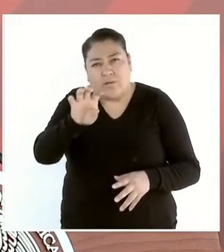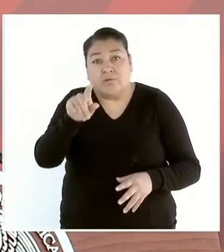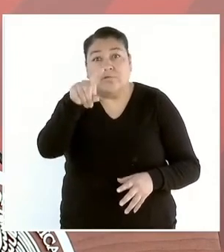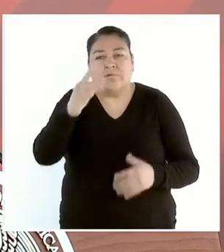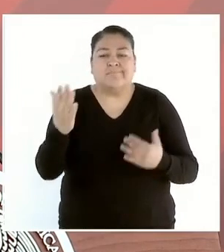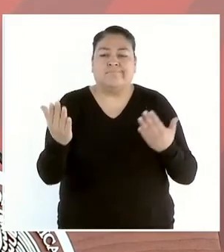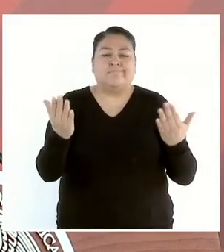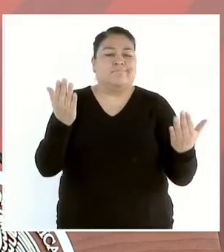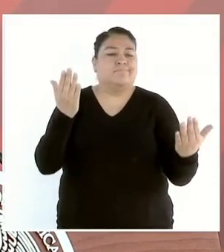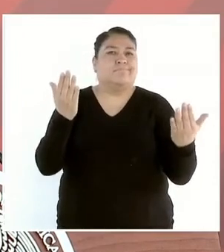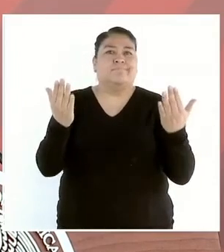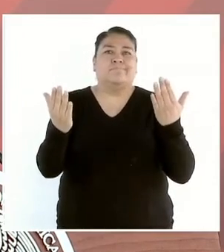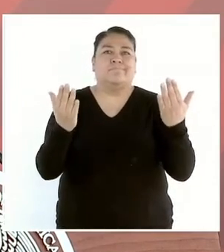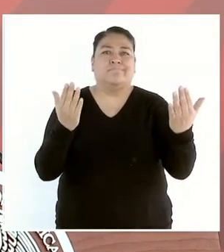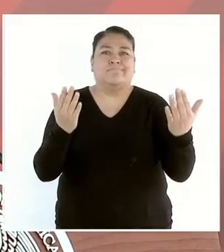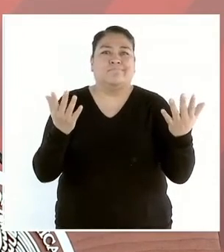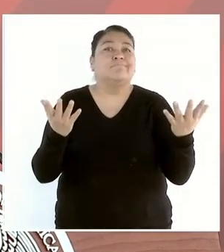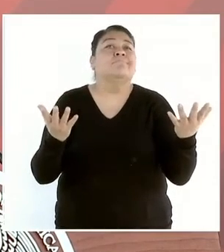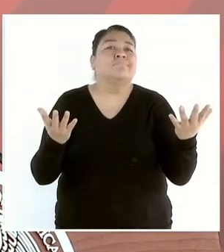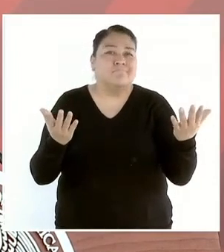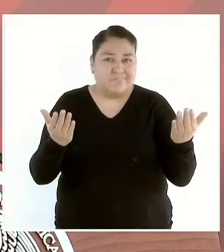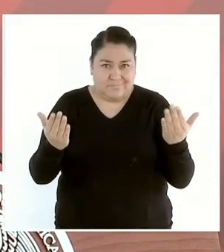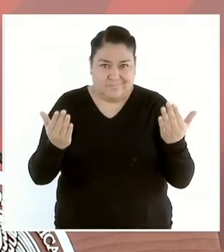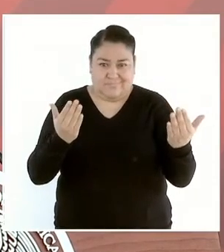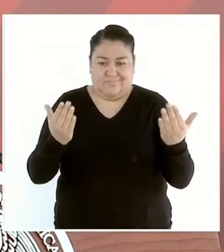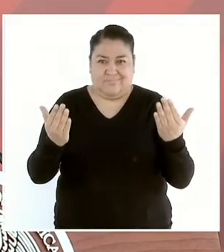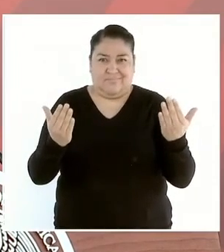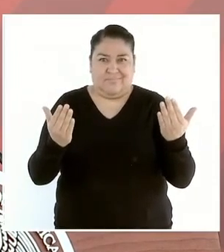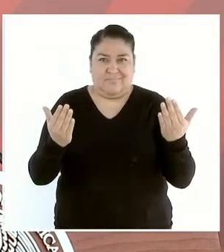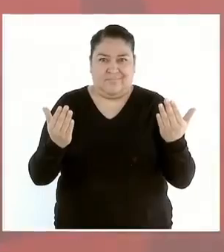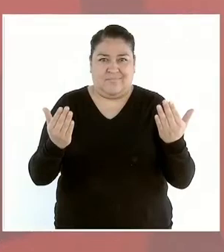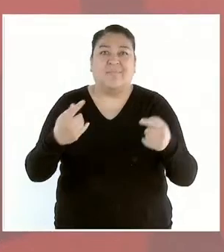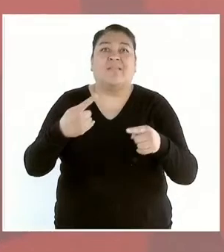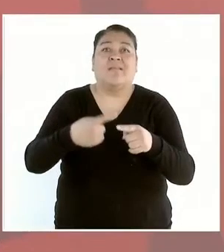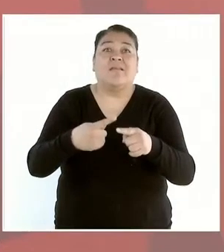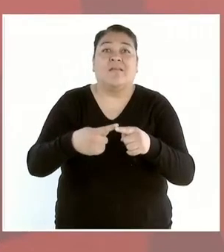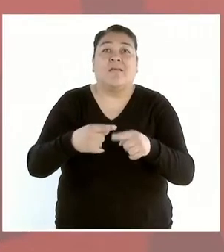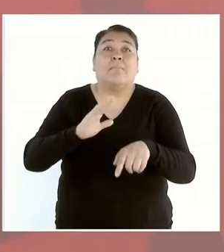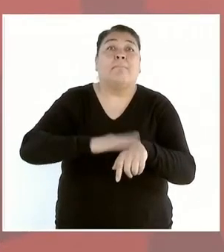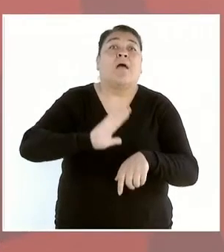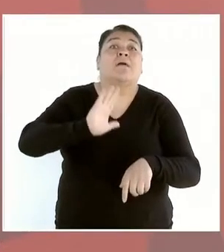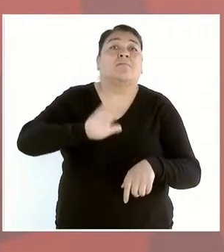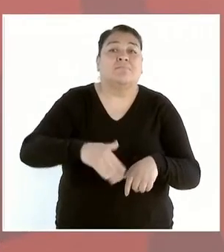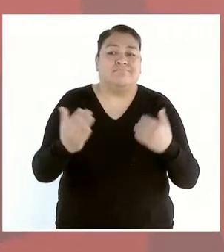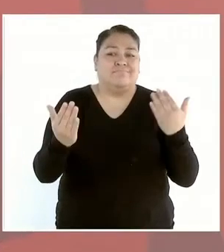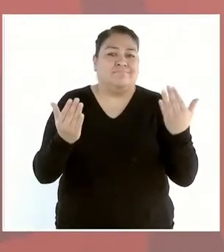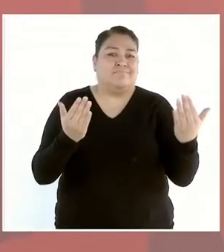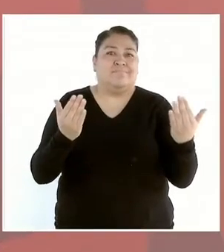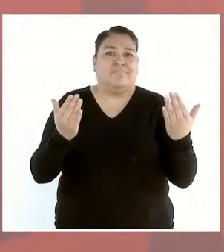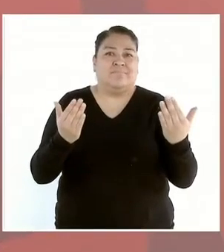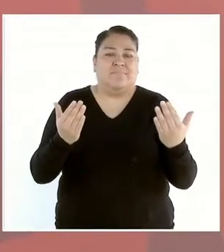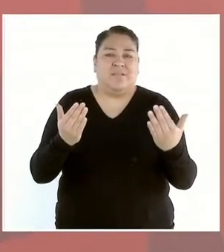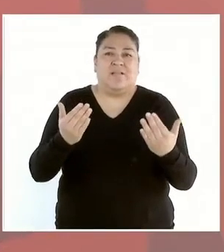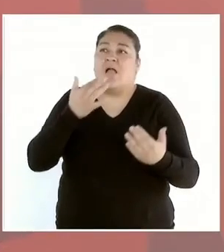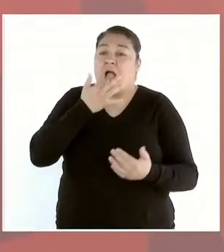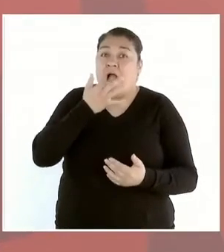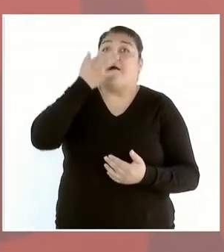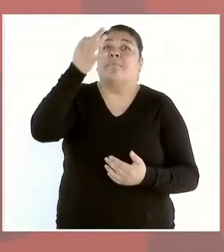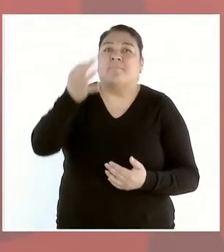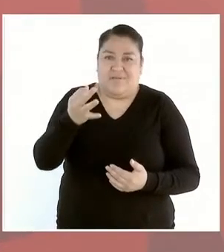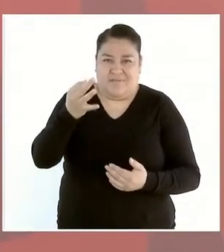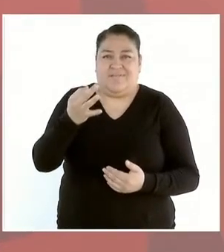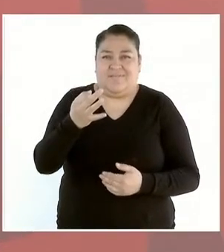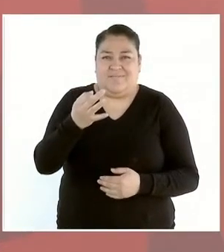dar cuenta desde parte al ciudadano presidente